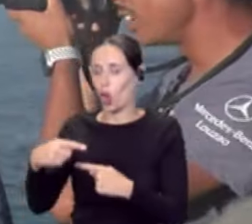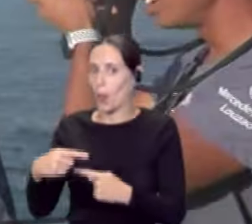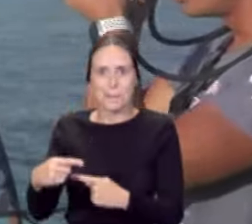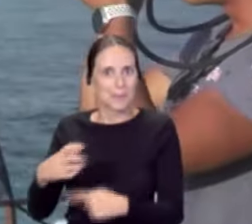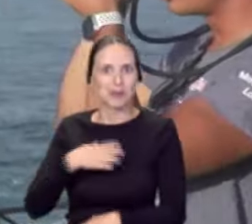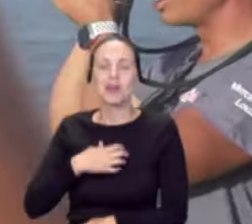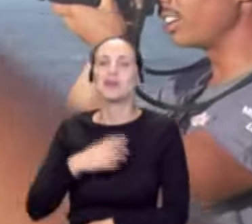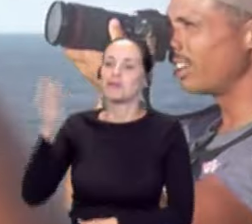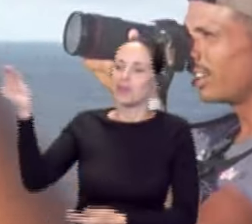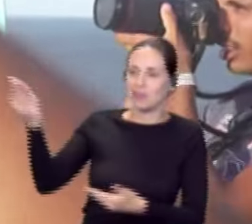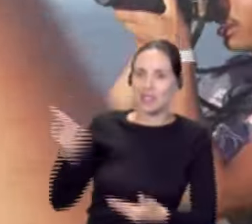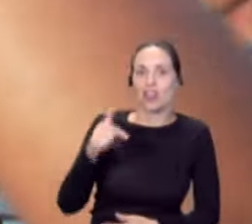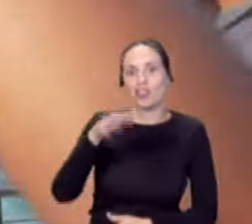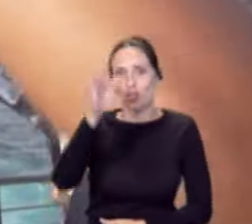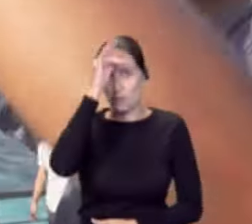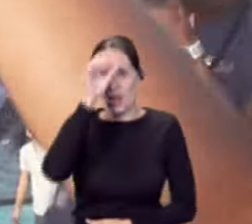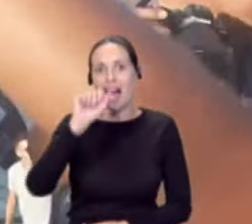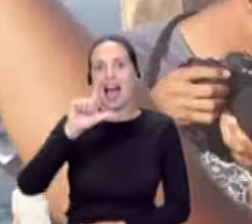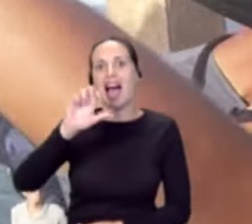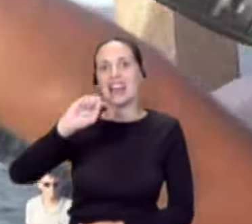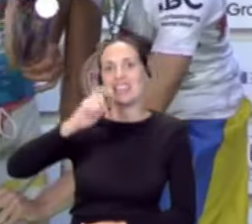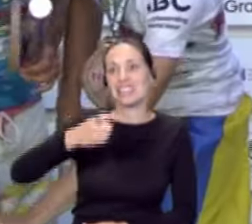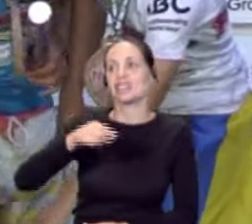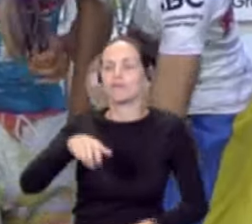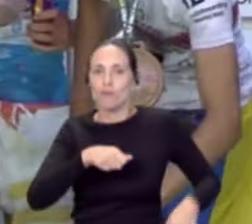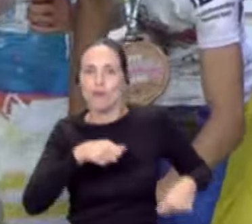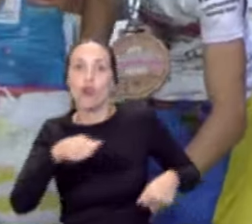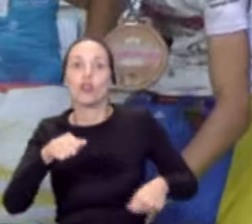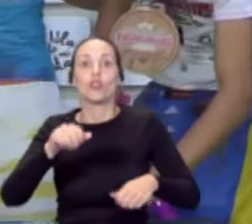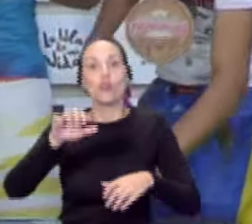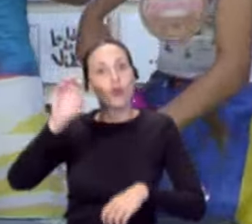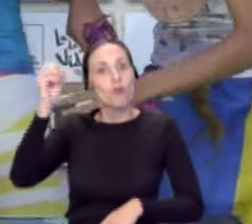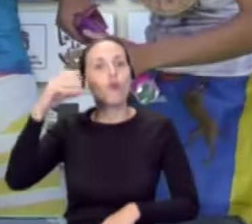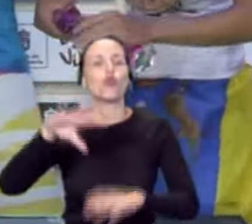será Alexander Montes, el mejor buguero junior del planeta.